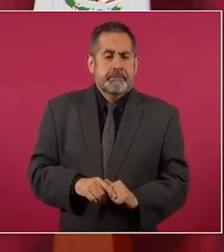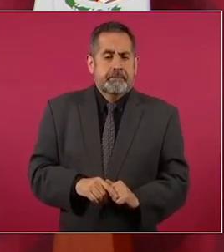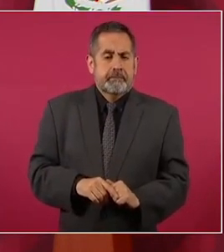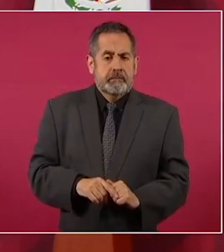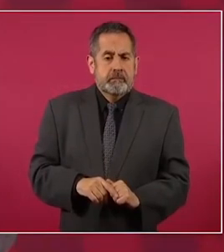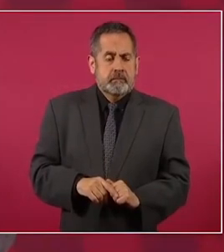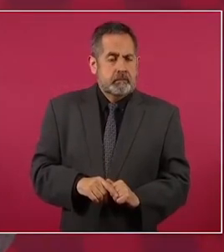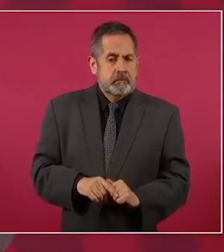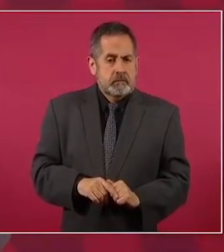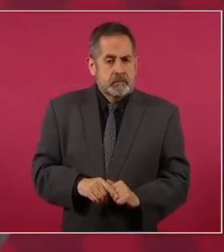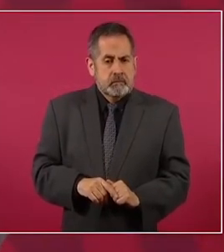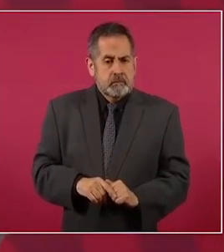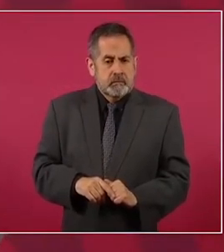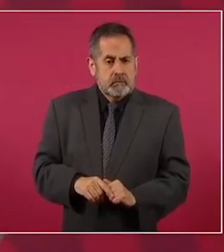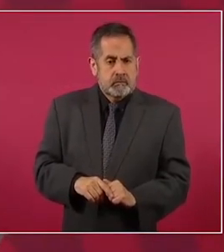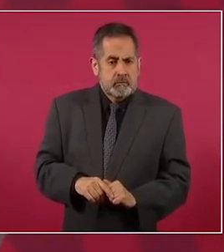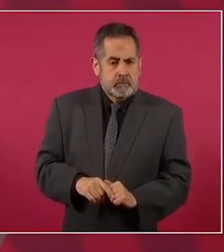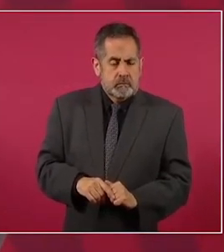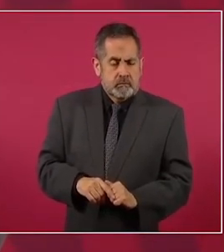muy